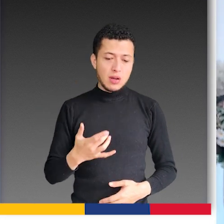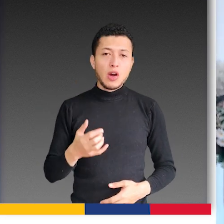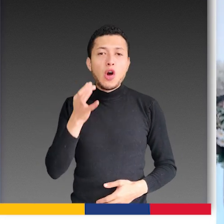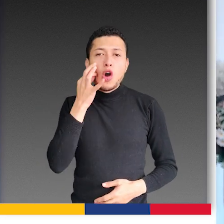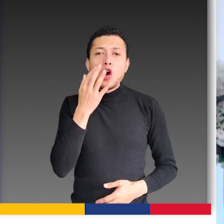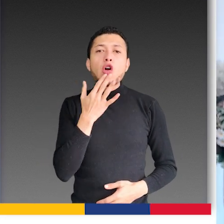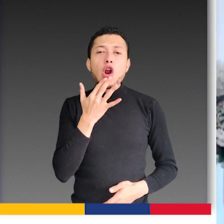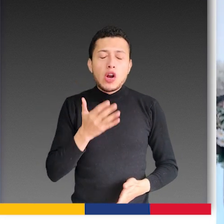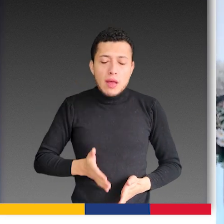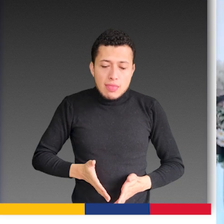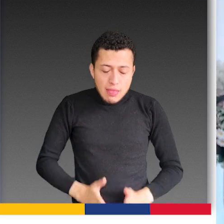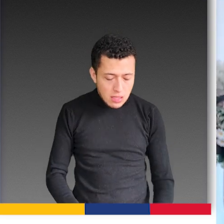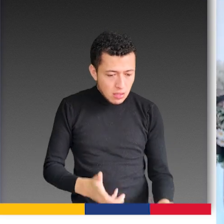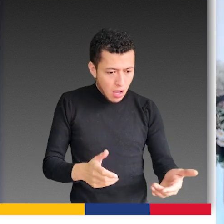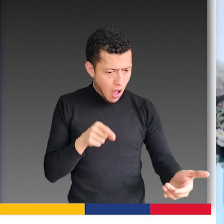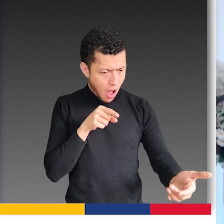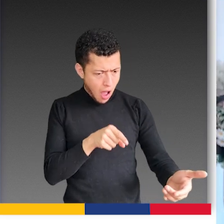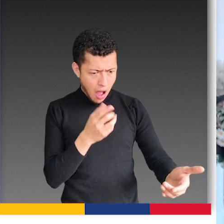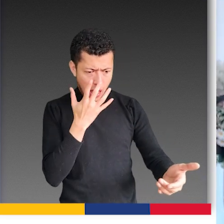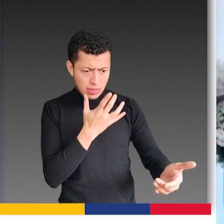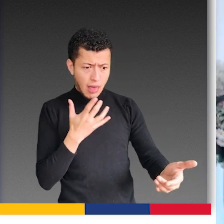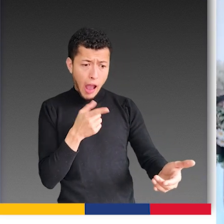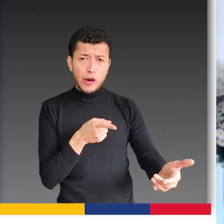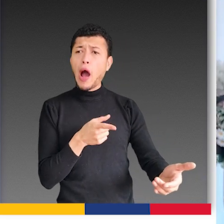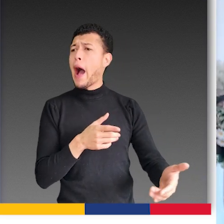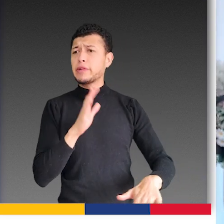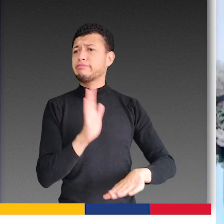nosotros los afrodescendientes o negros,